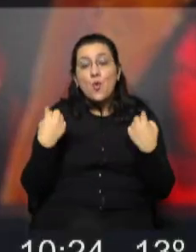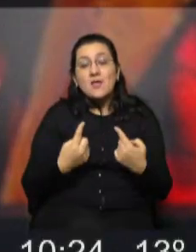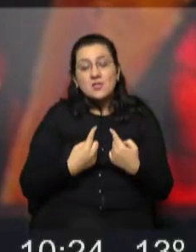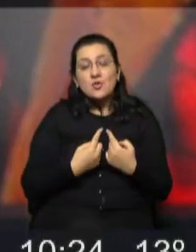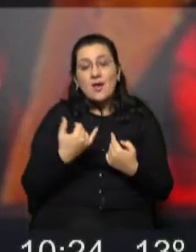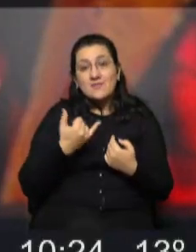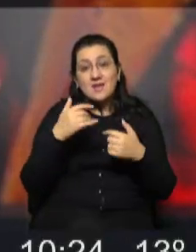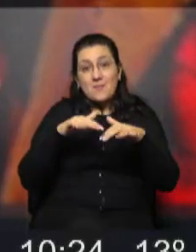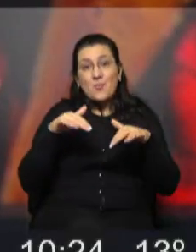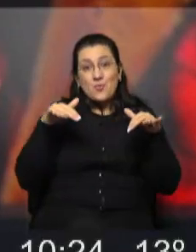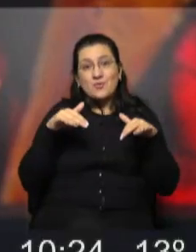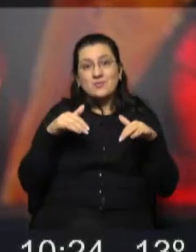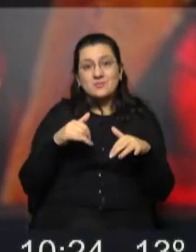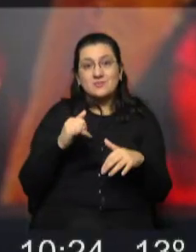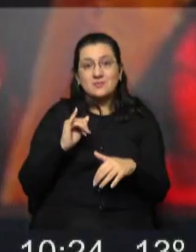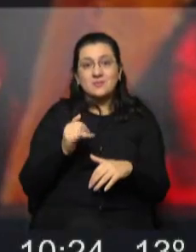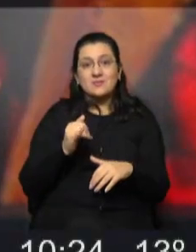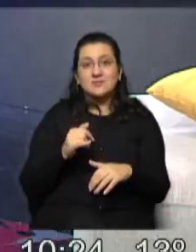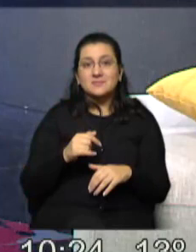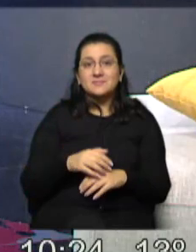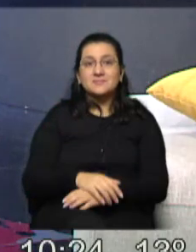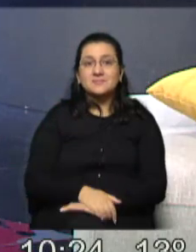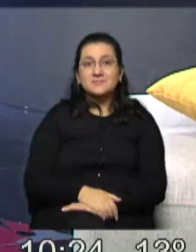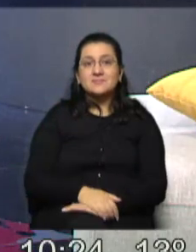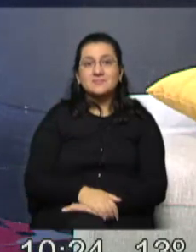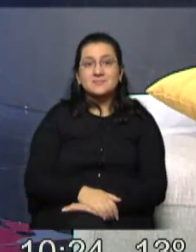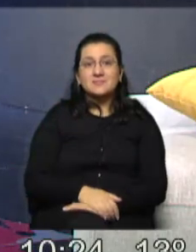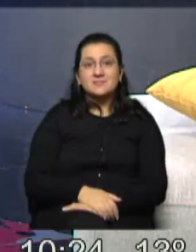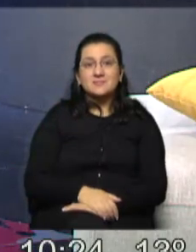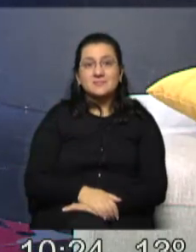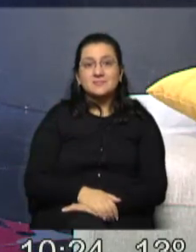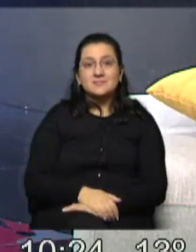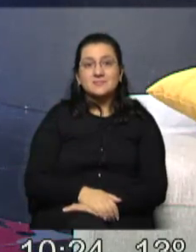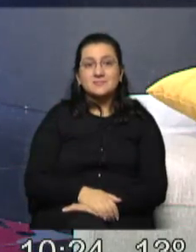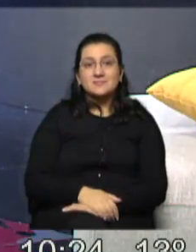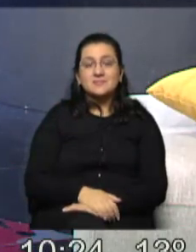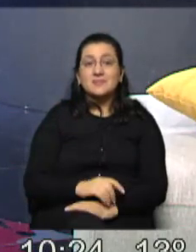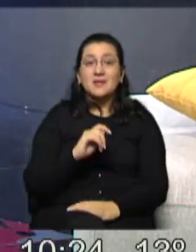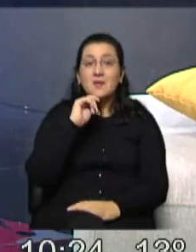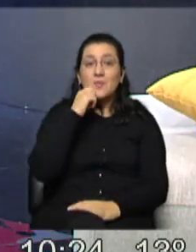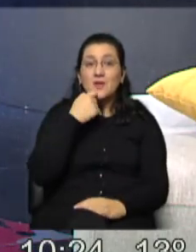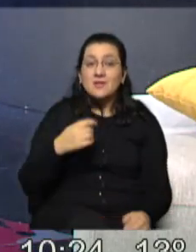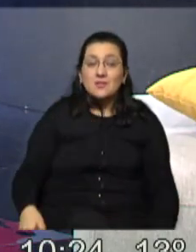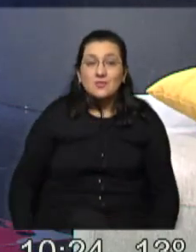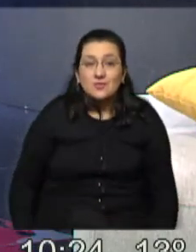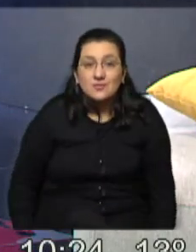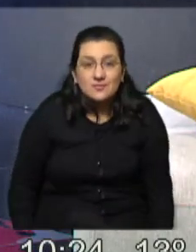me acuerdo. Sí, era acá, sí, no tenemos otro estudio. Creo que la platea estaba por acá. Una platea. No, era maravilloso. No, y además teníamos